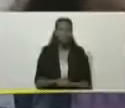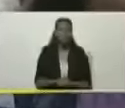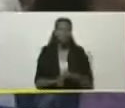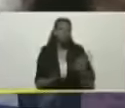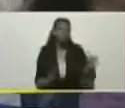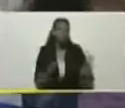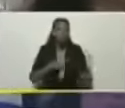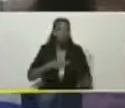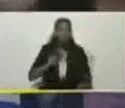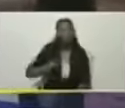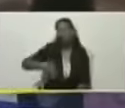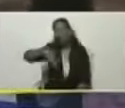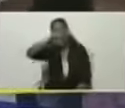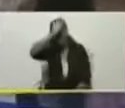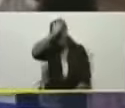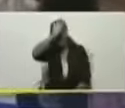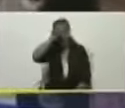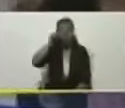Quiero show,